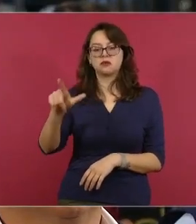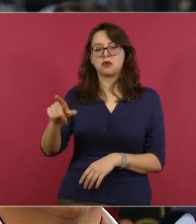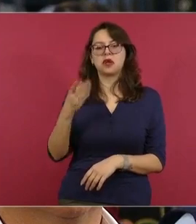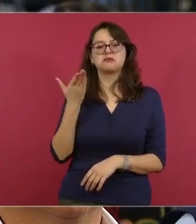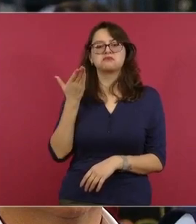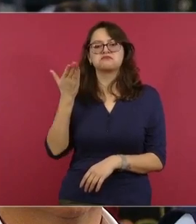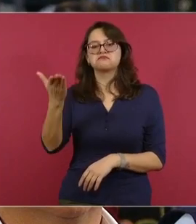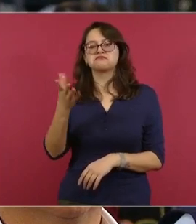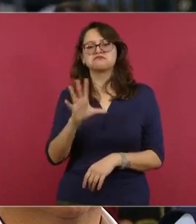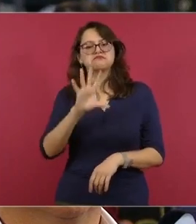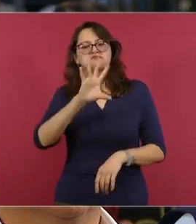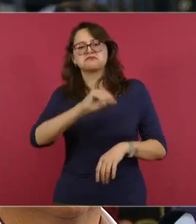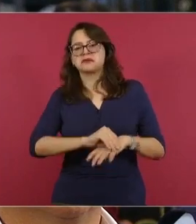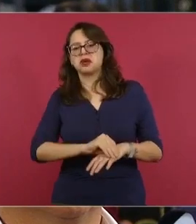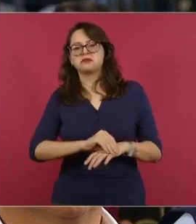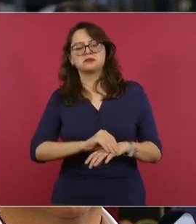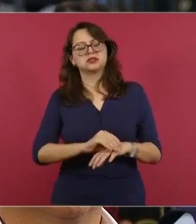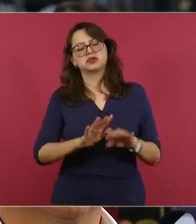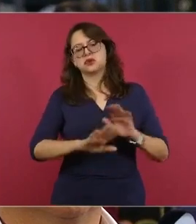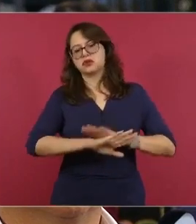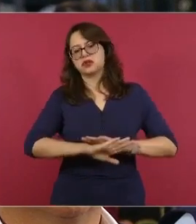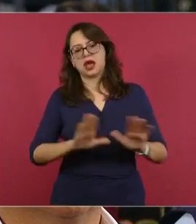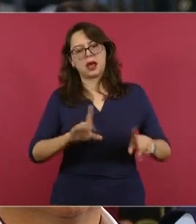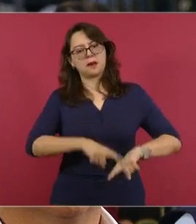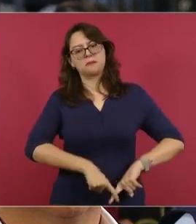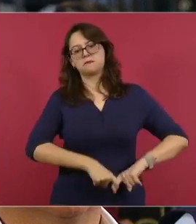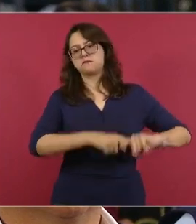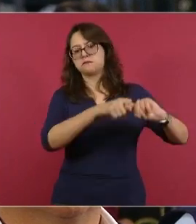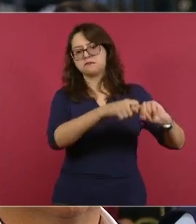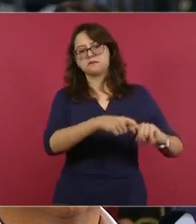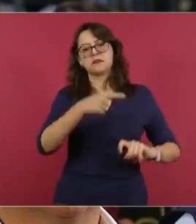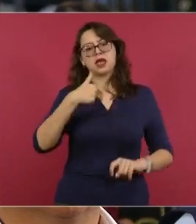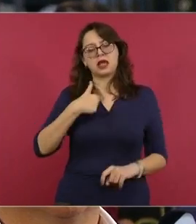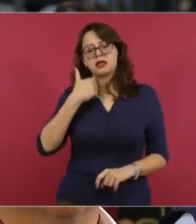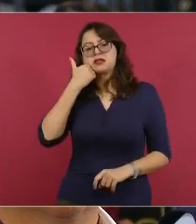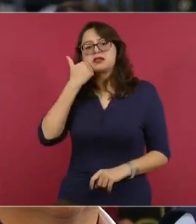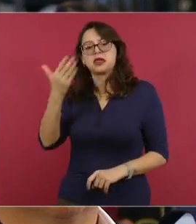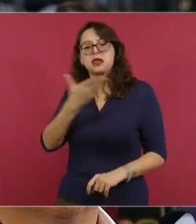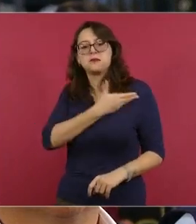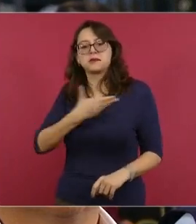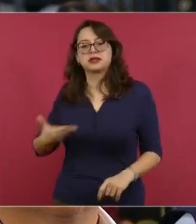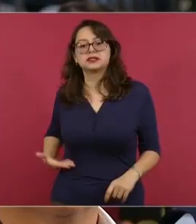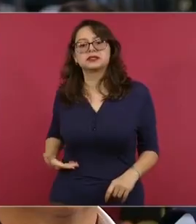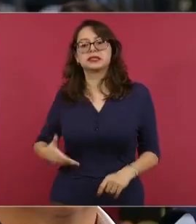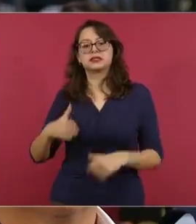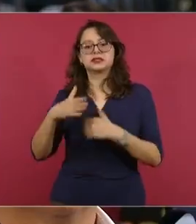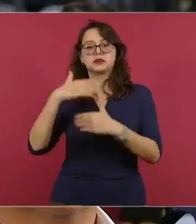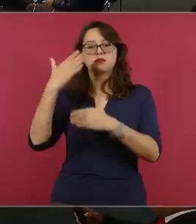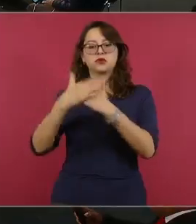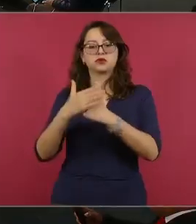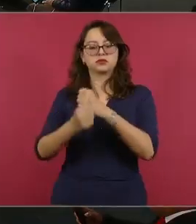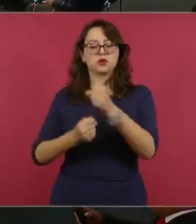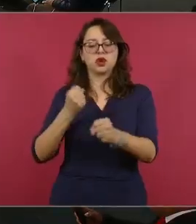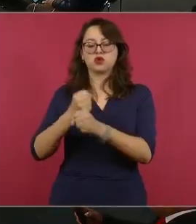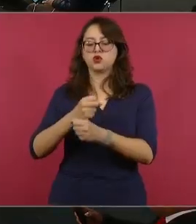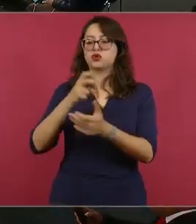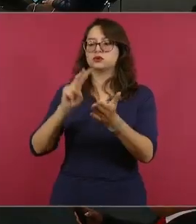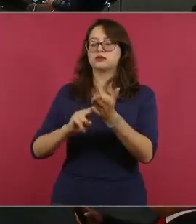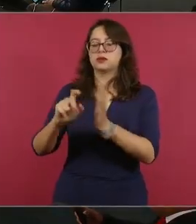licencia para irse a buscar la candidatura en el 24. ¿Es cuánto, señor? Muy breve. Bueno,